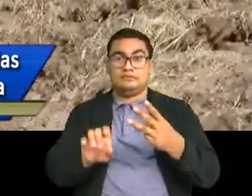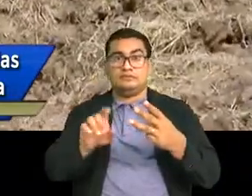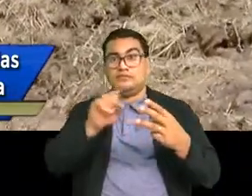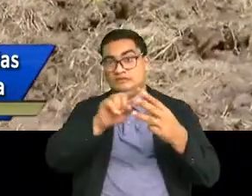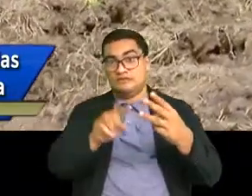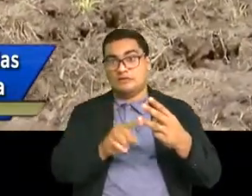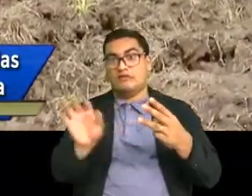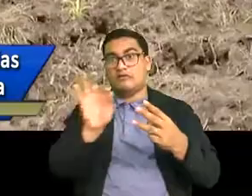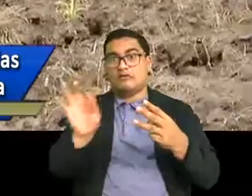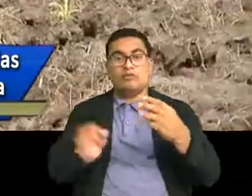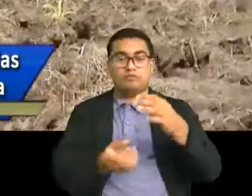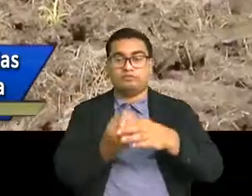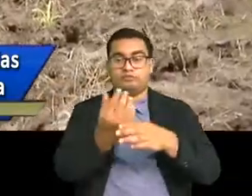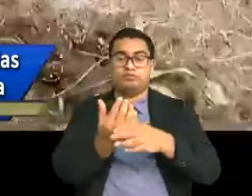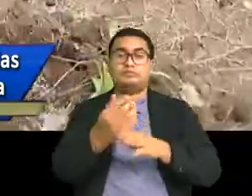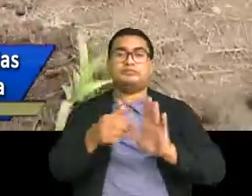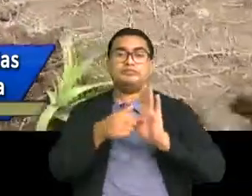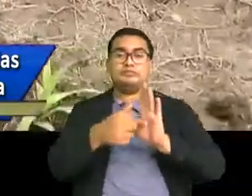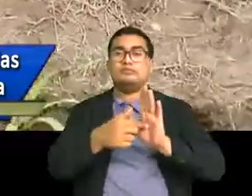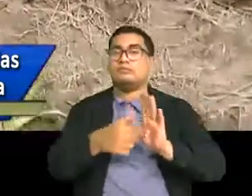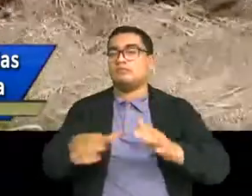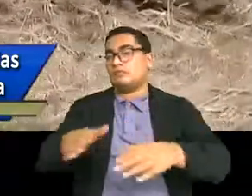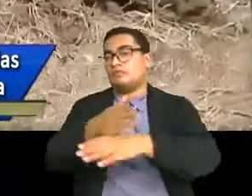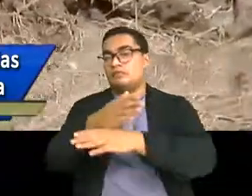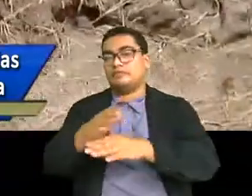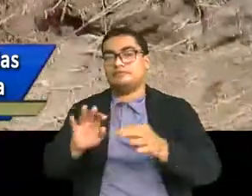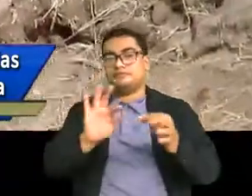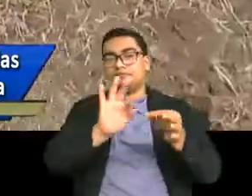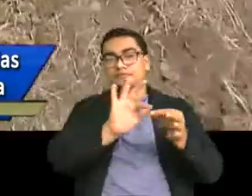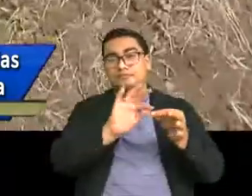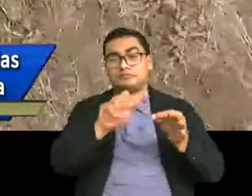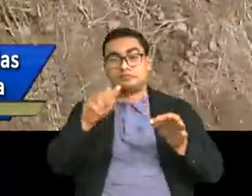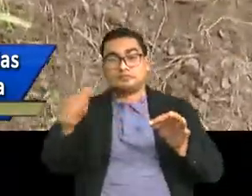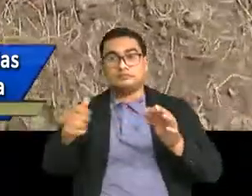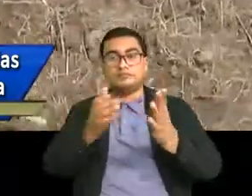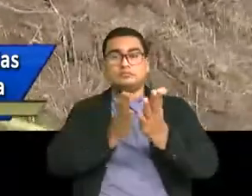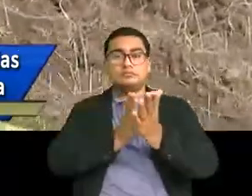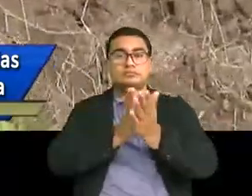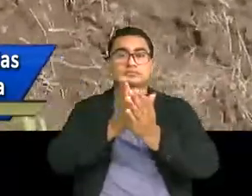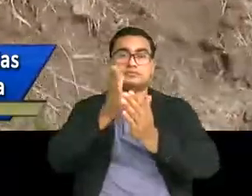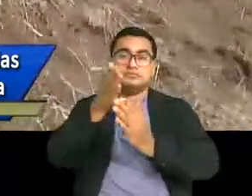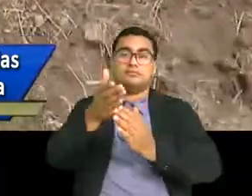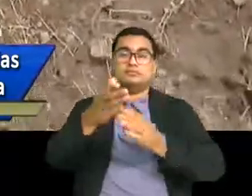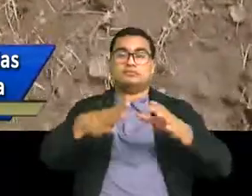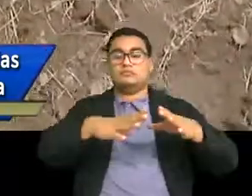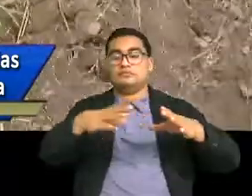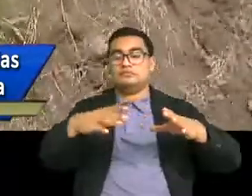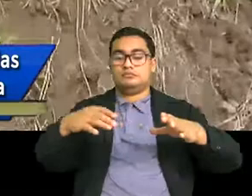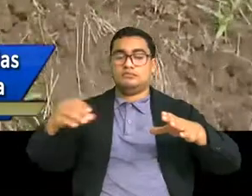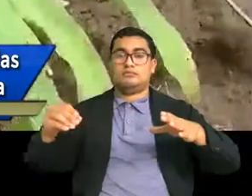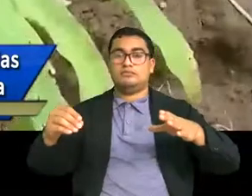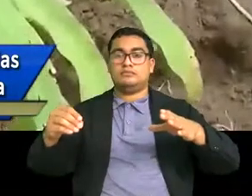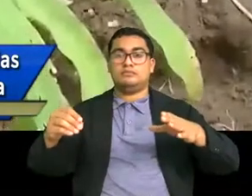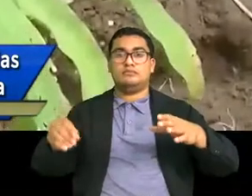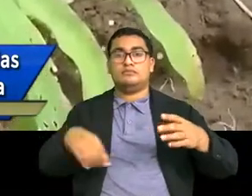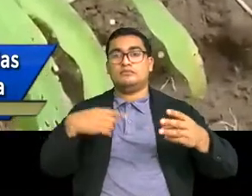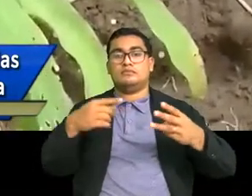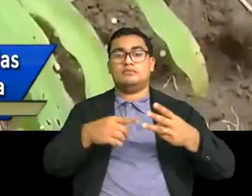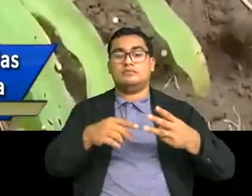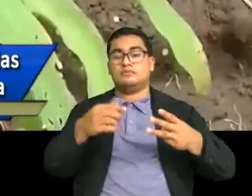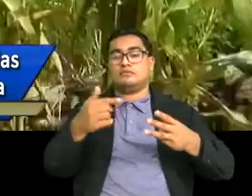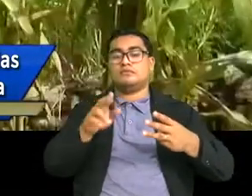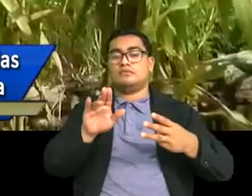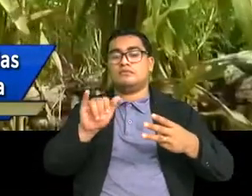frutales por ejemplo cítricos aguacate papaya guayaba que son que son cultivos que